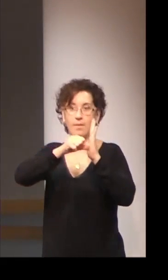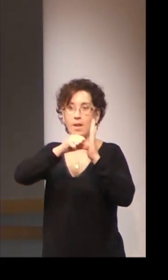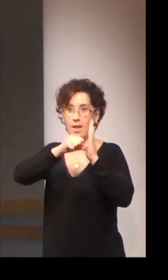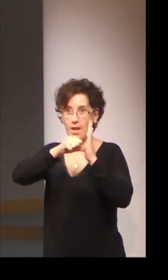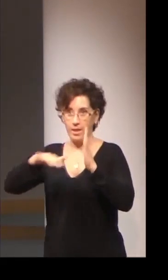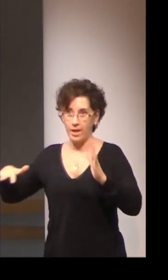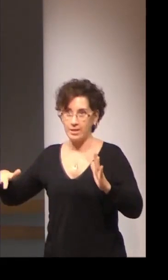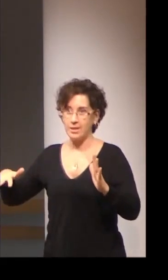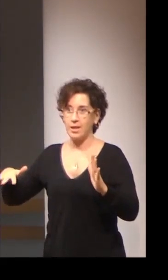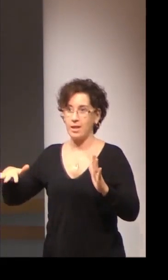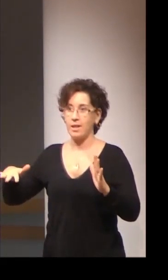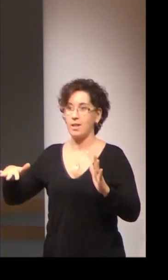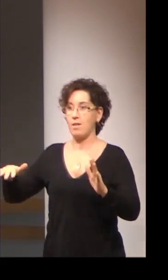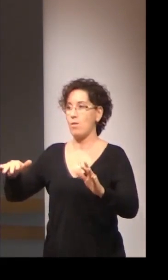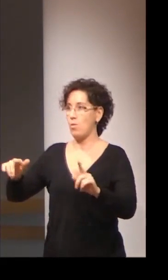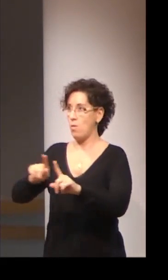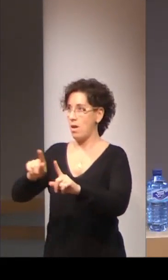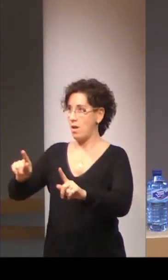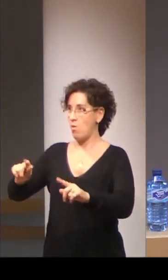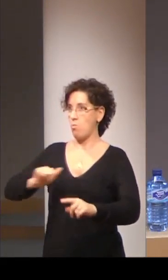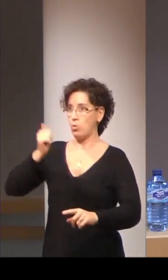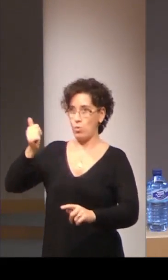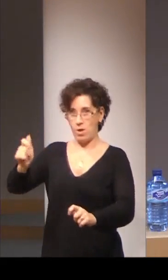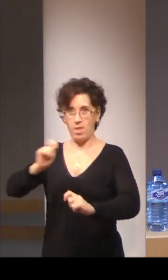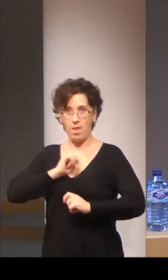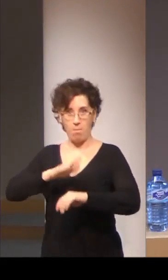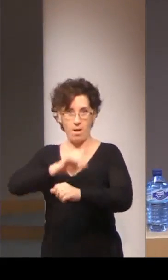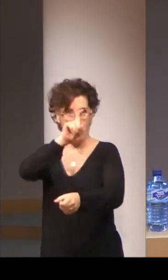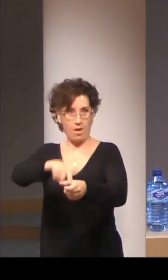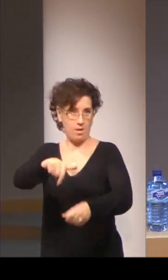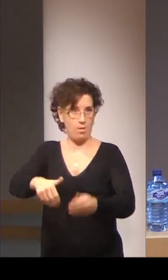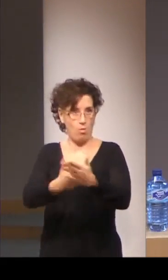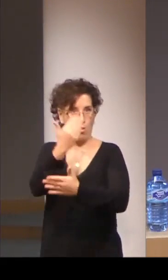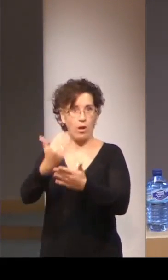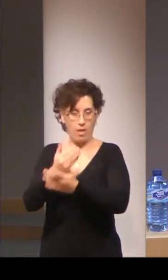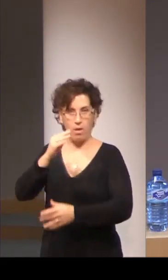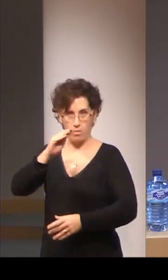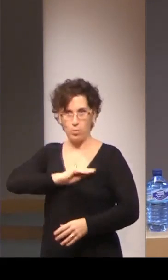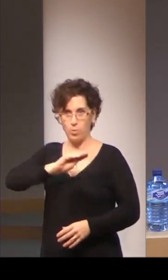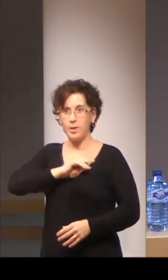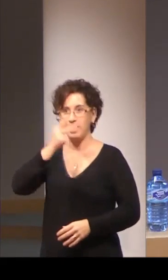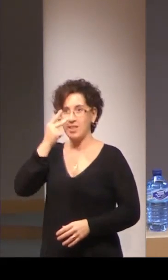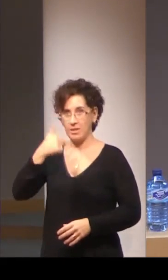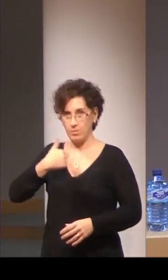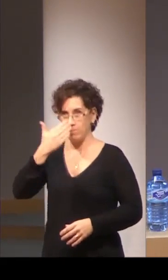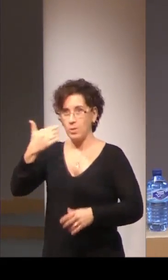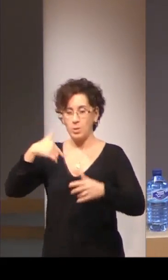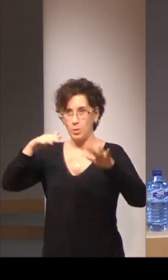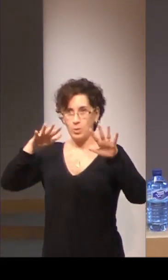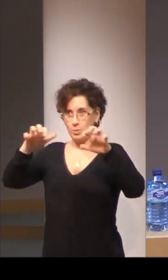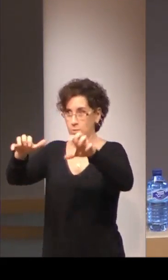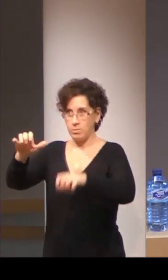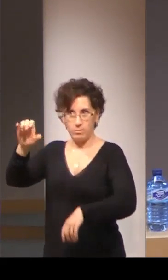signos española que nos de la oportunidad de participar en esta interesante jornada de la que estoy aprendiendo muchísimo hasta el